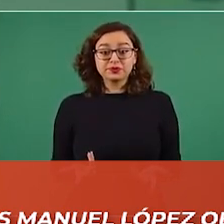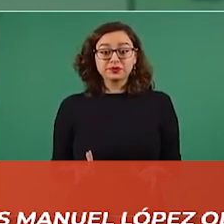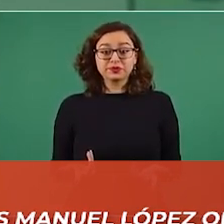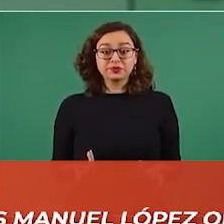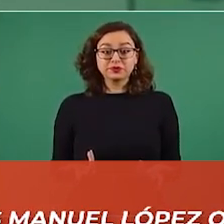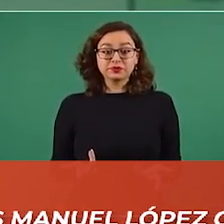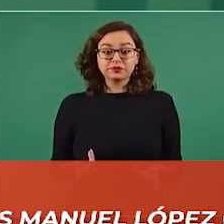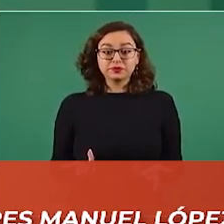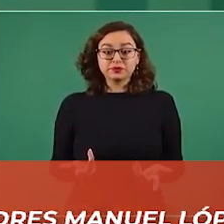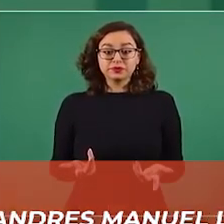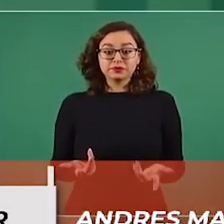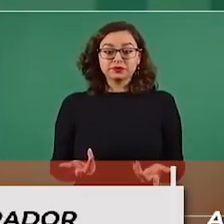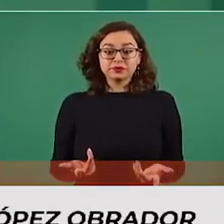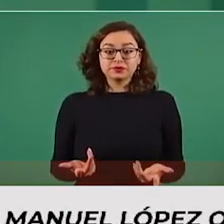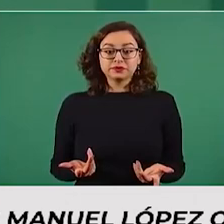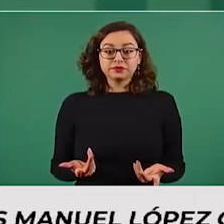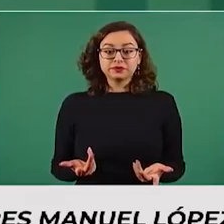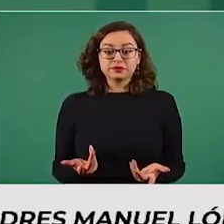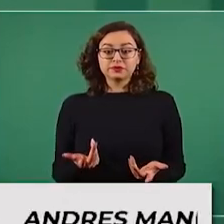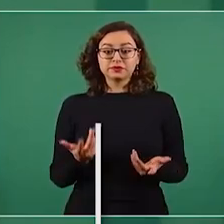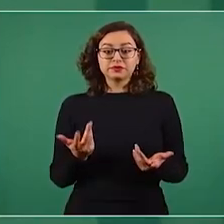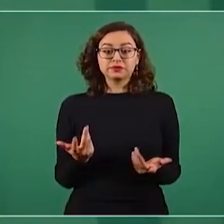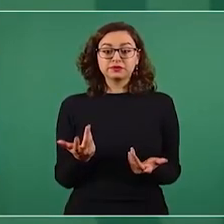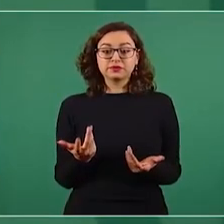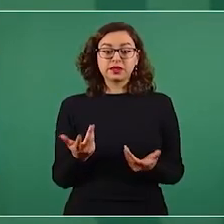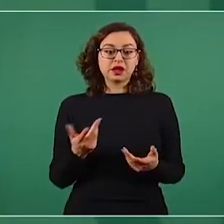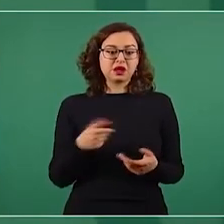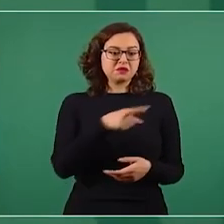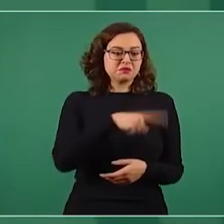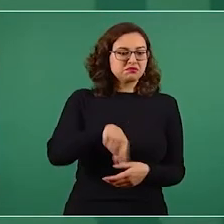no hay una frontera